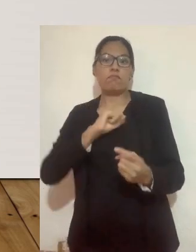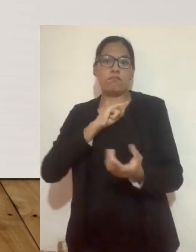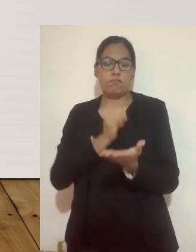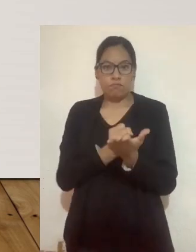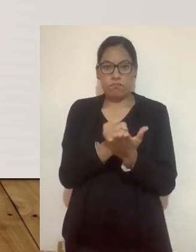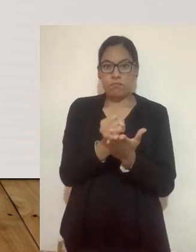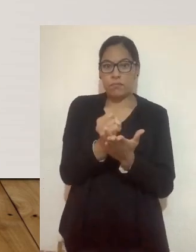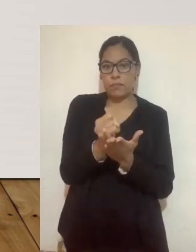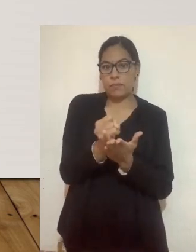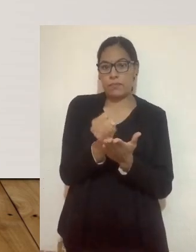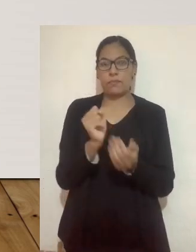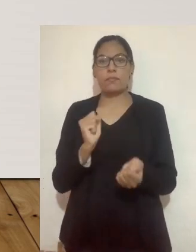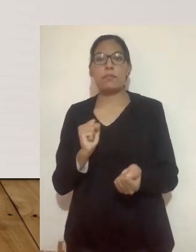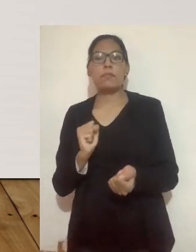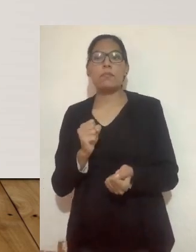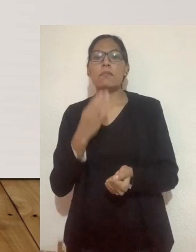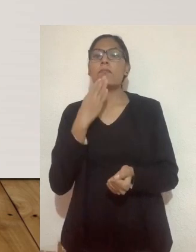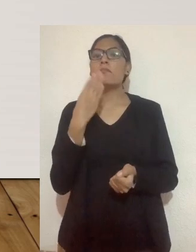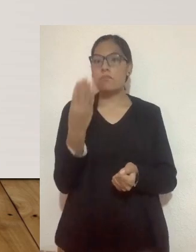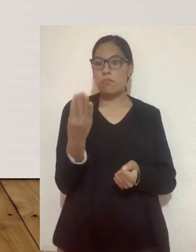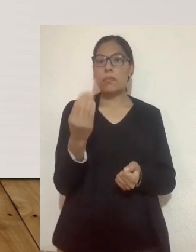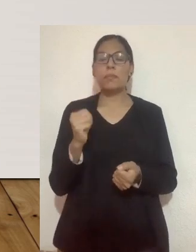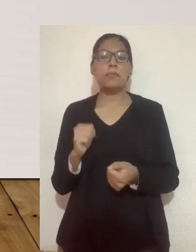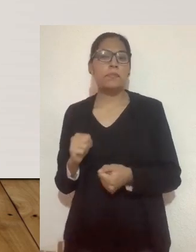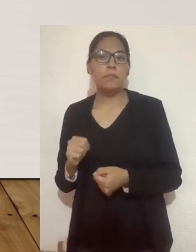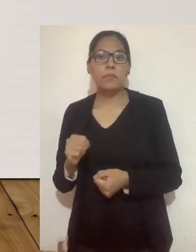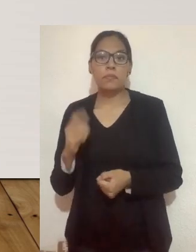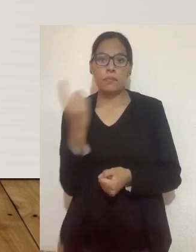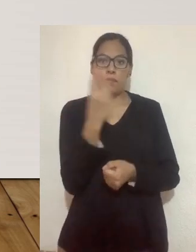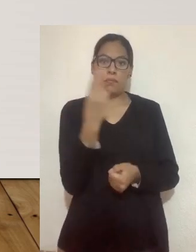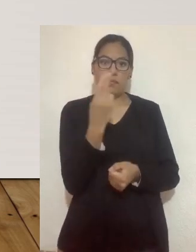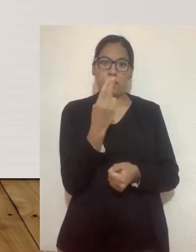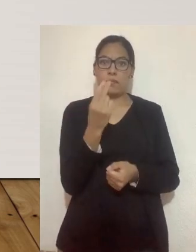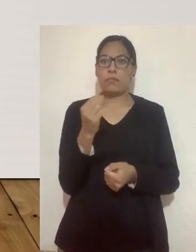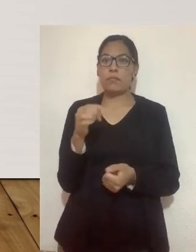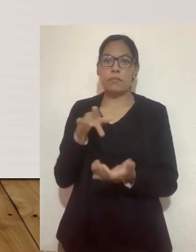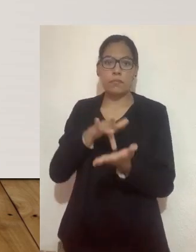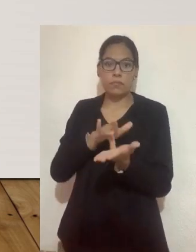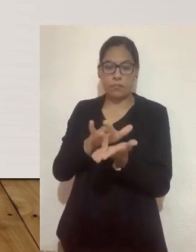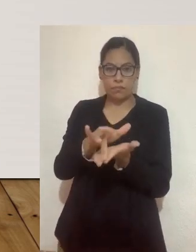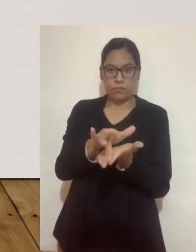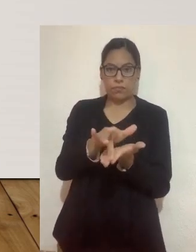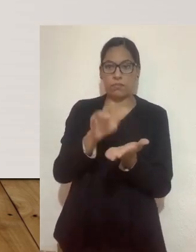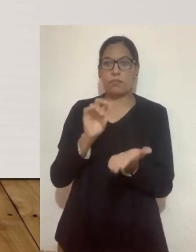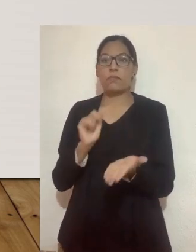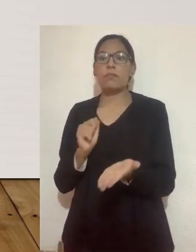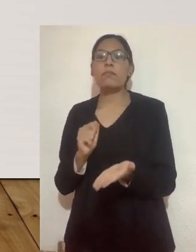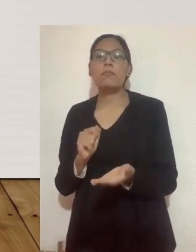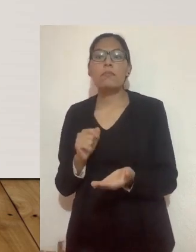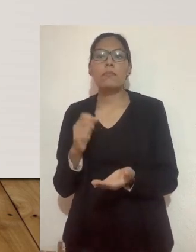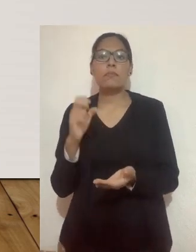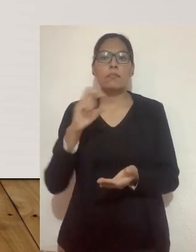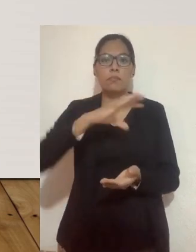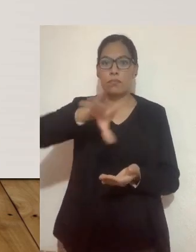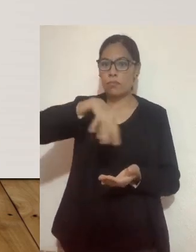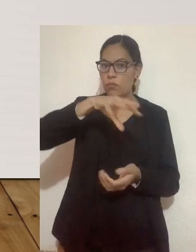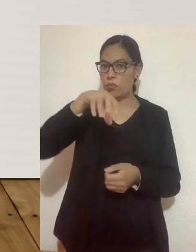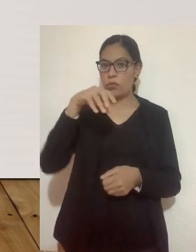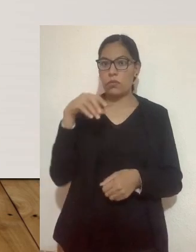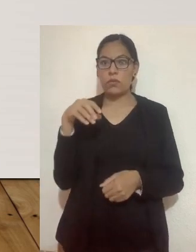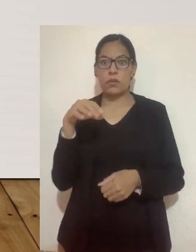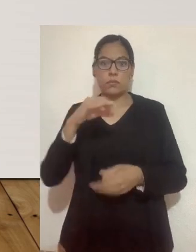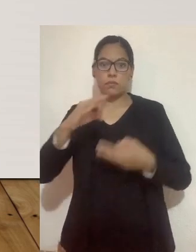decisiones asertivas, reconocer cuando se necesita apoyo y buscarlo, y con todo